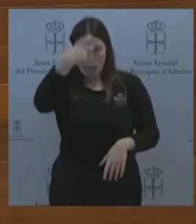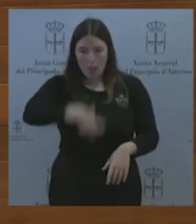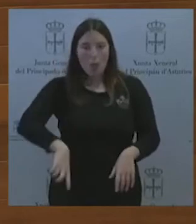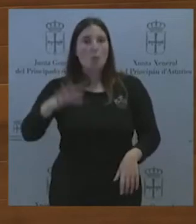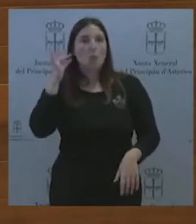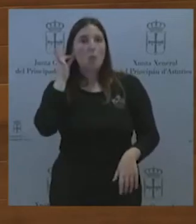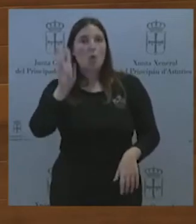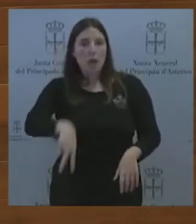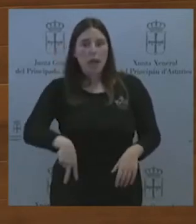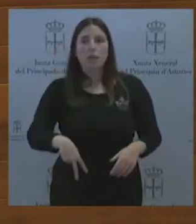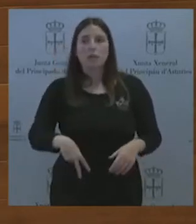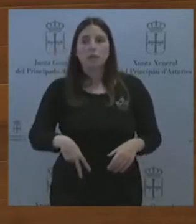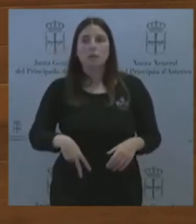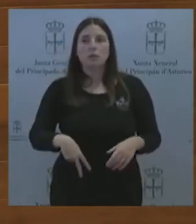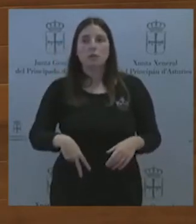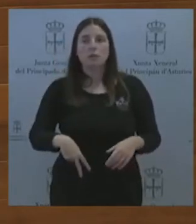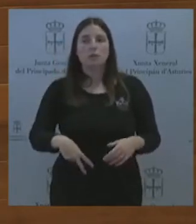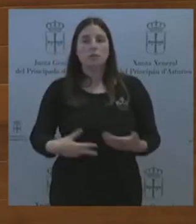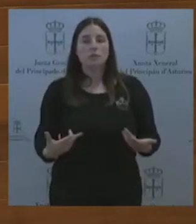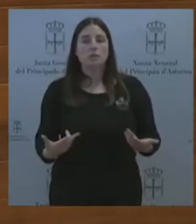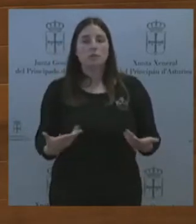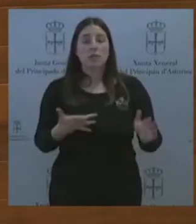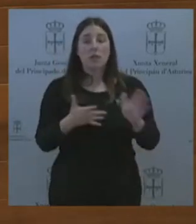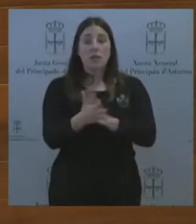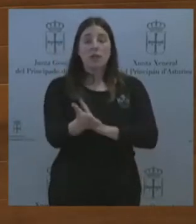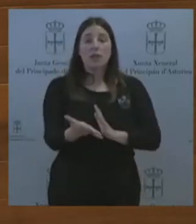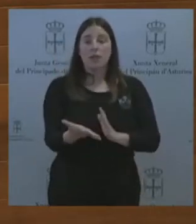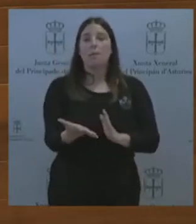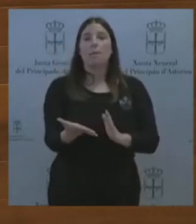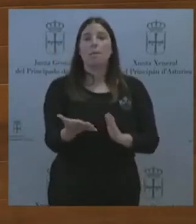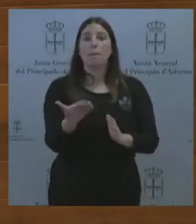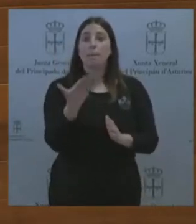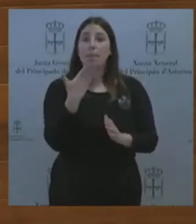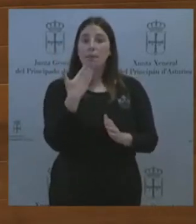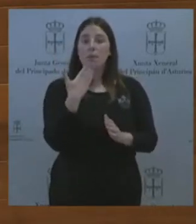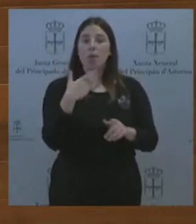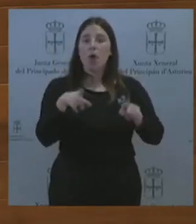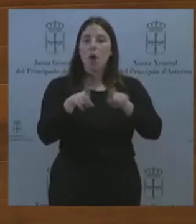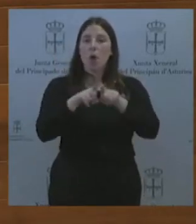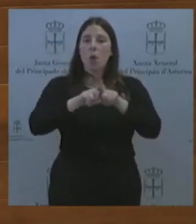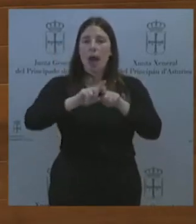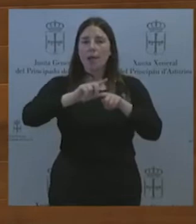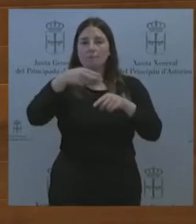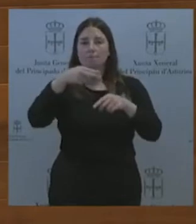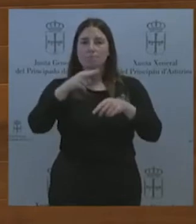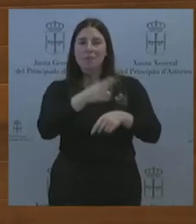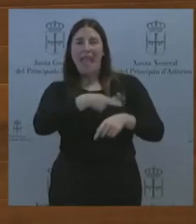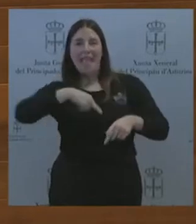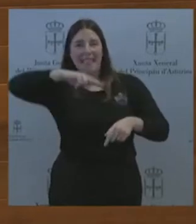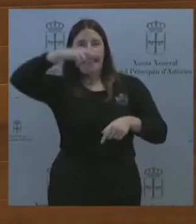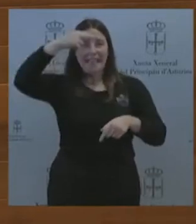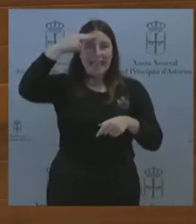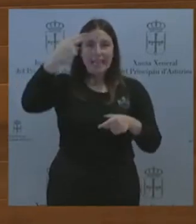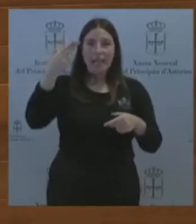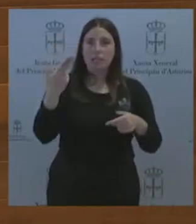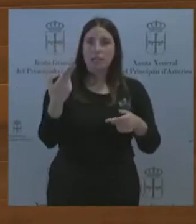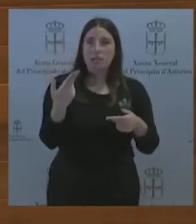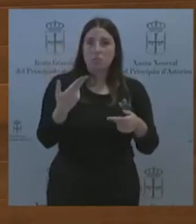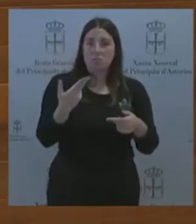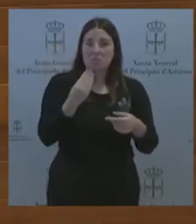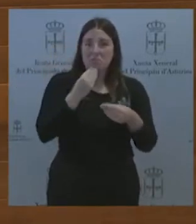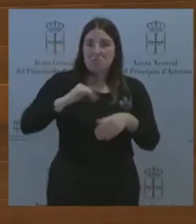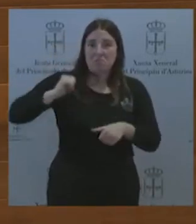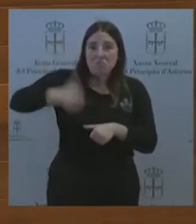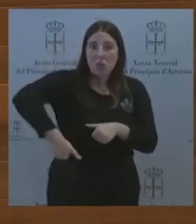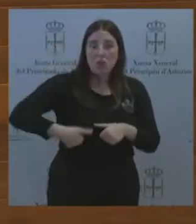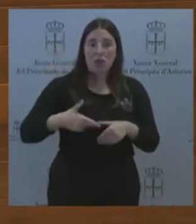es negarse a aceptar los estereotipos socialcomunistas, esos tan absurdos que nos confunden con vasijas, como ya